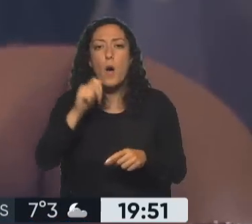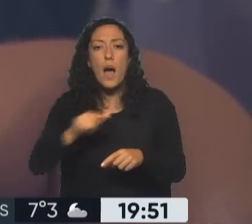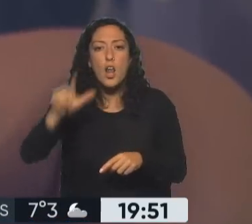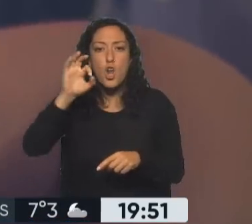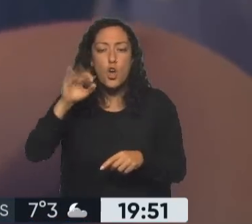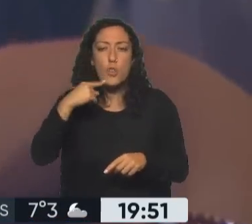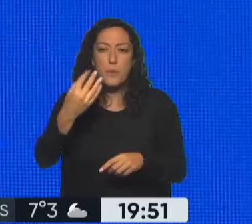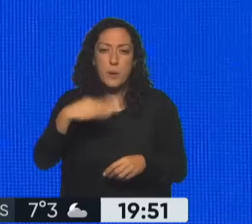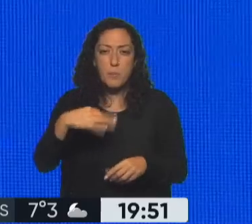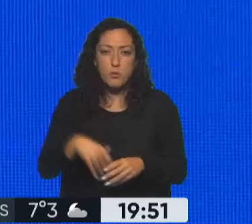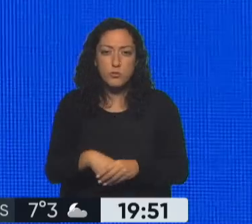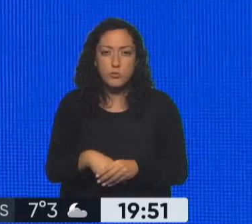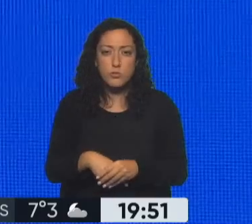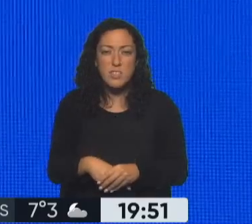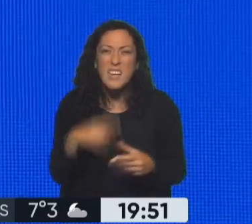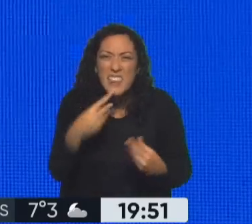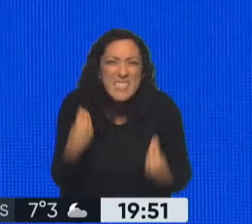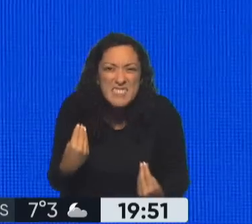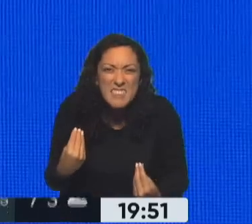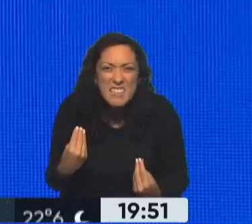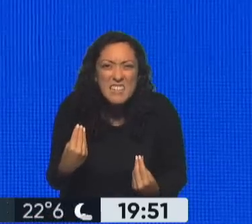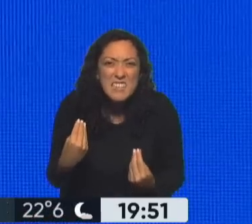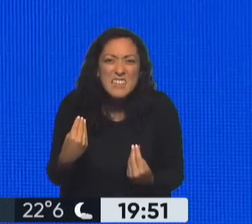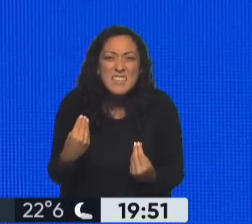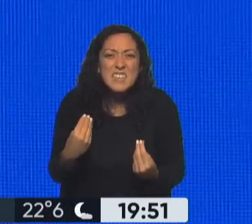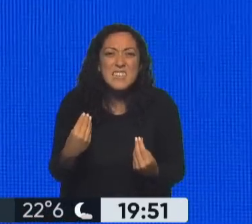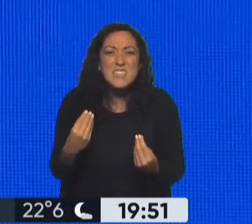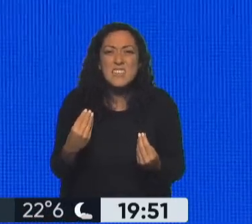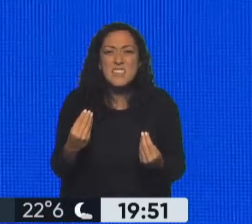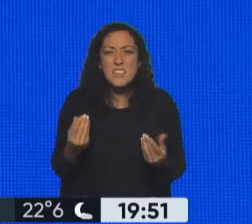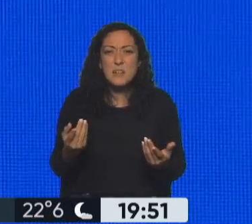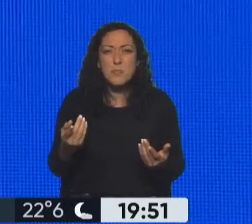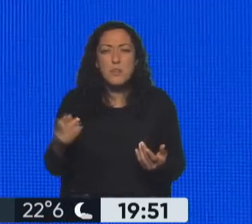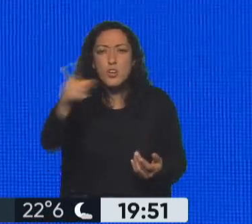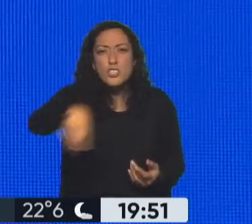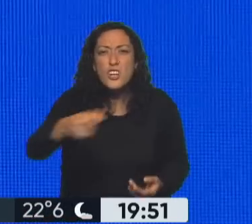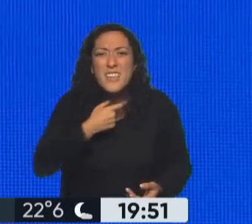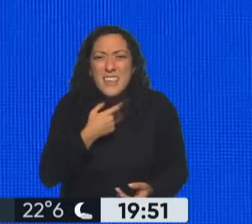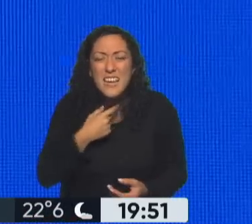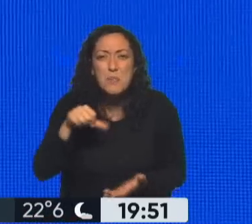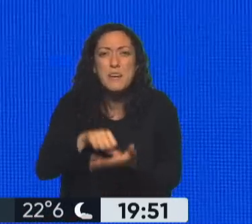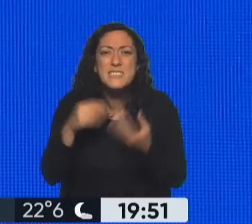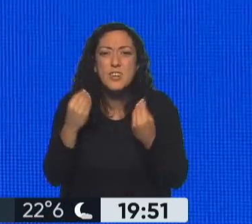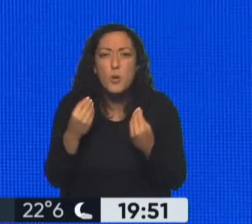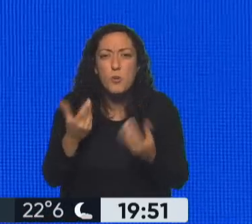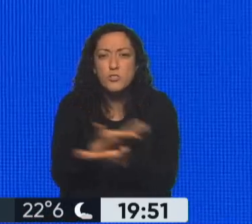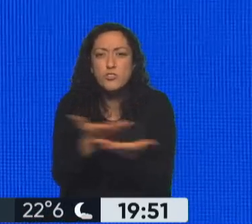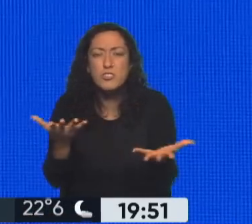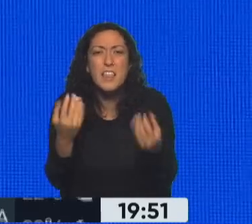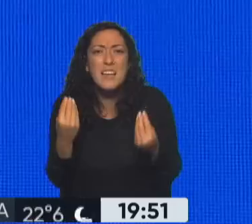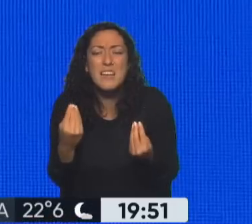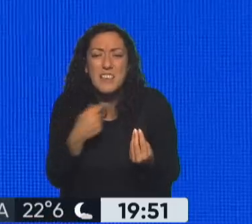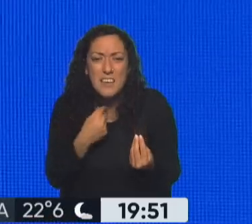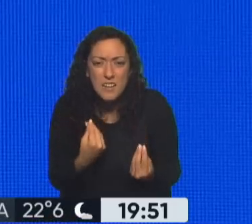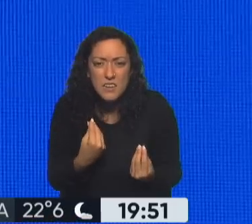¿Pero qué están diciendo? ¿Pero qué es lo que quieren hacer con el país y con la sociedad?